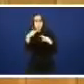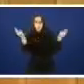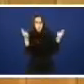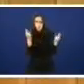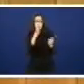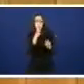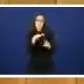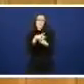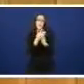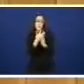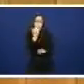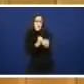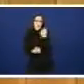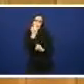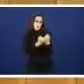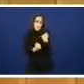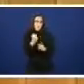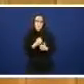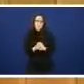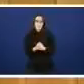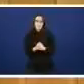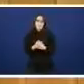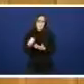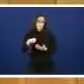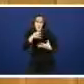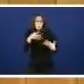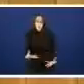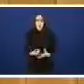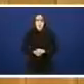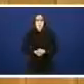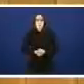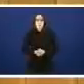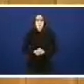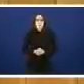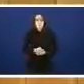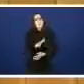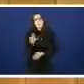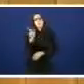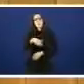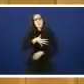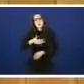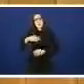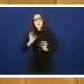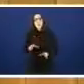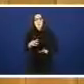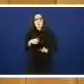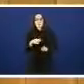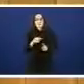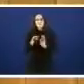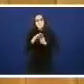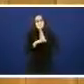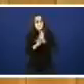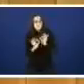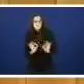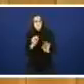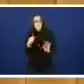alteración sustancial das circunstancias económicas como a que nos atopamos. Gostaríame tamén facer mención a unha medida específica